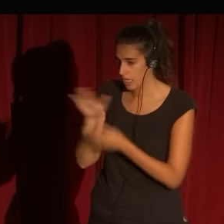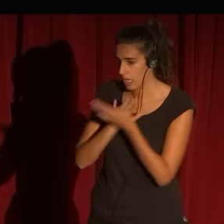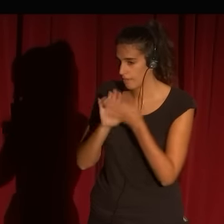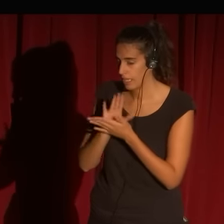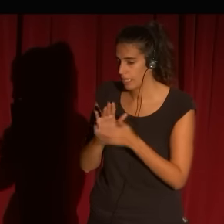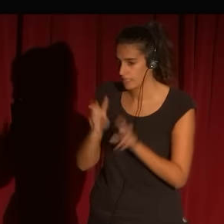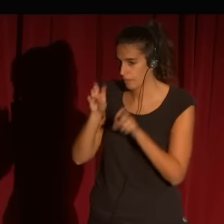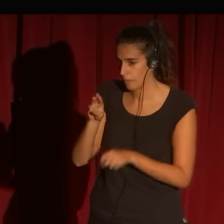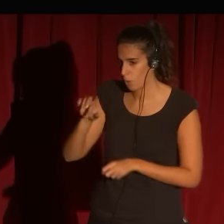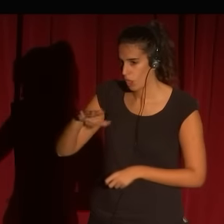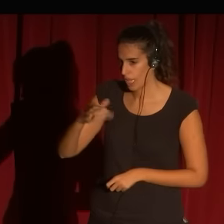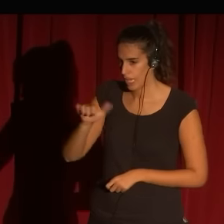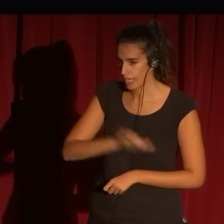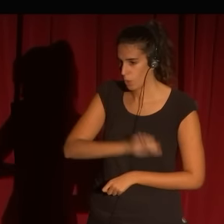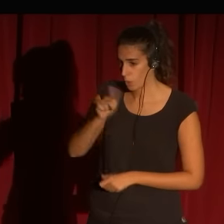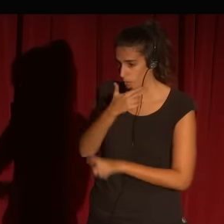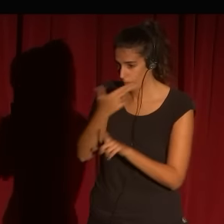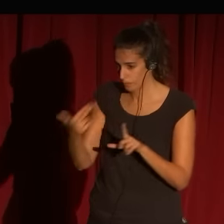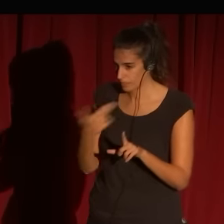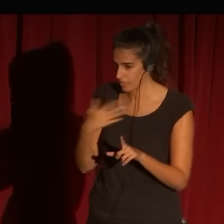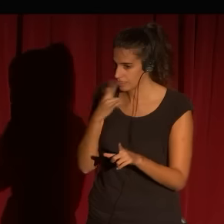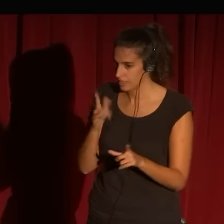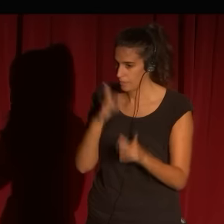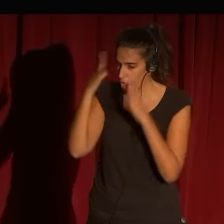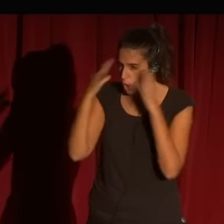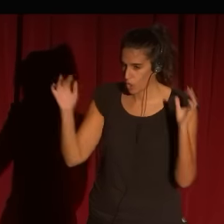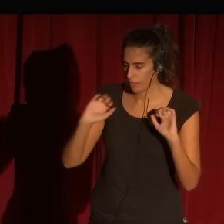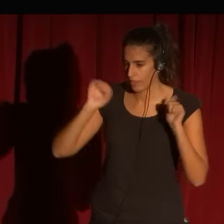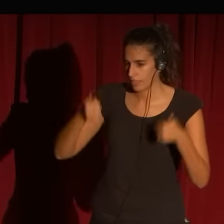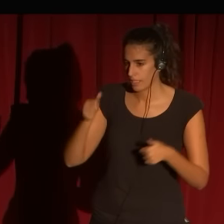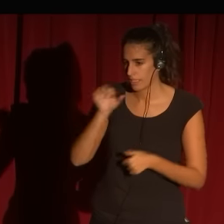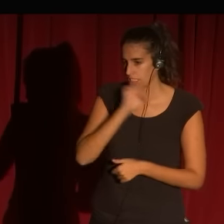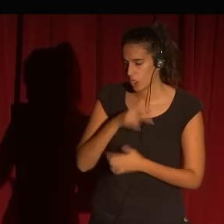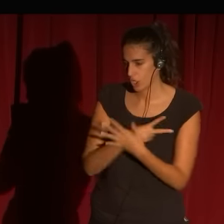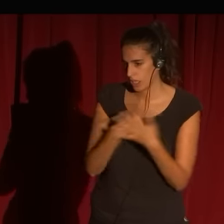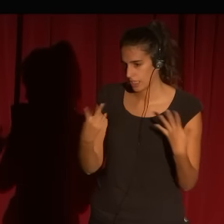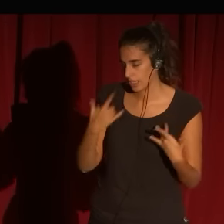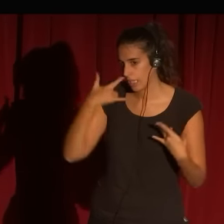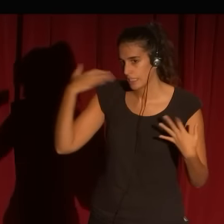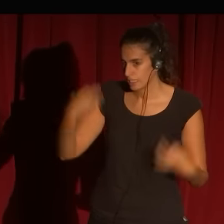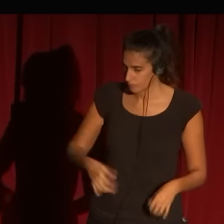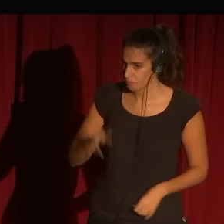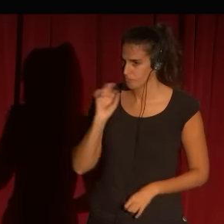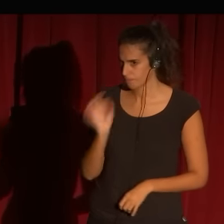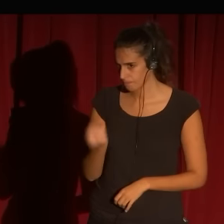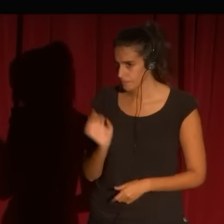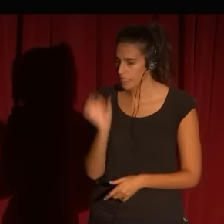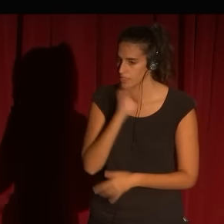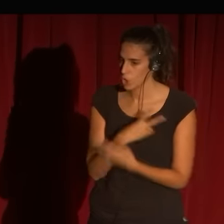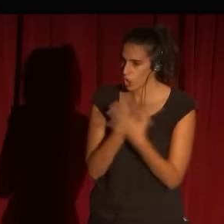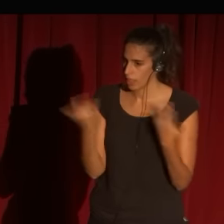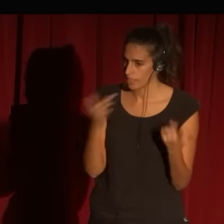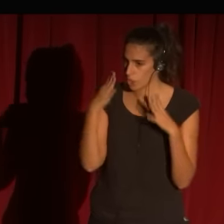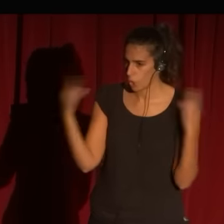porcelana en pintura europea ha insistido mucho en que es una importación holandesa de principios del 17 y es verdad que a principios del 17 llegan a Holanda